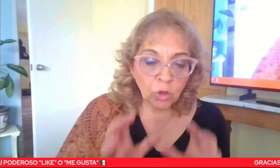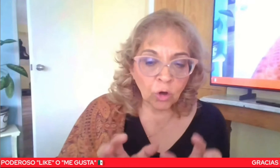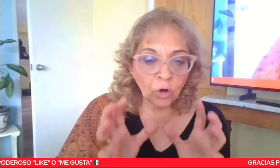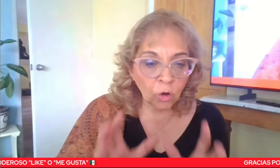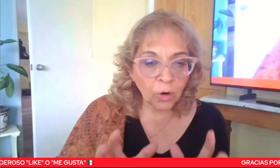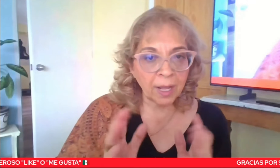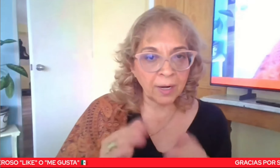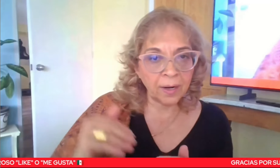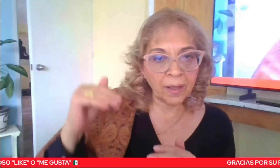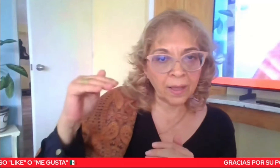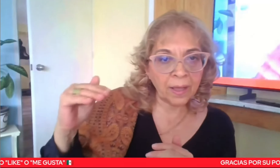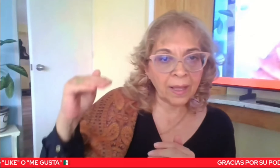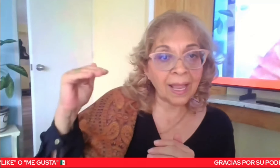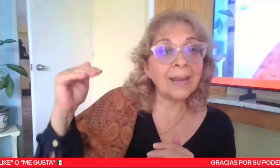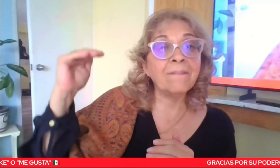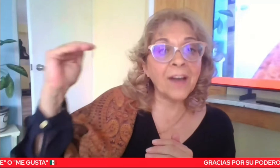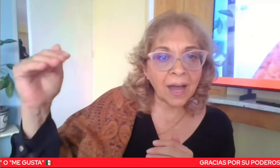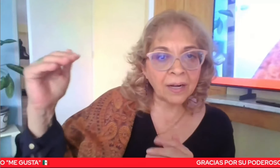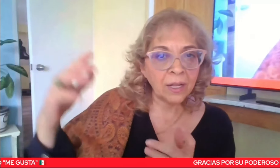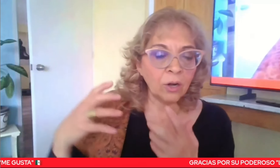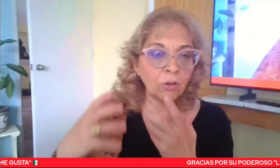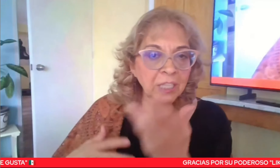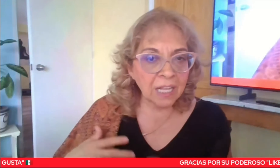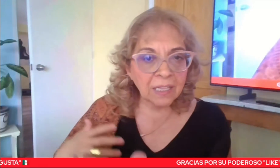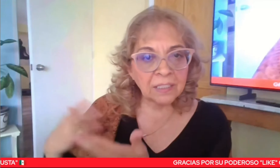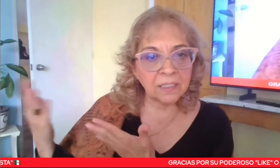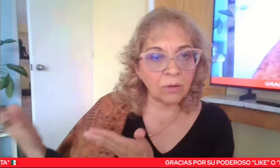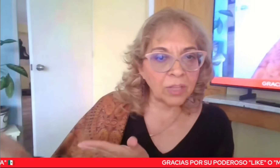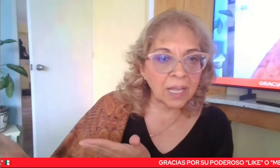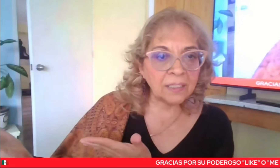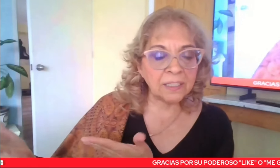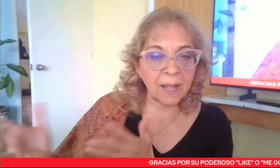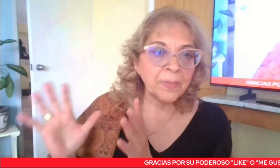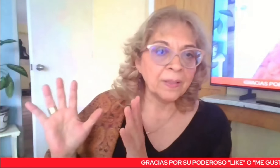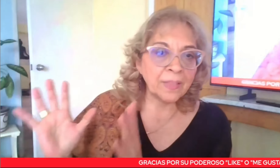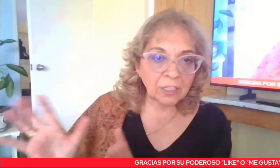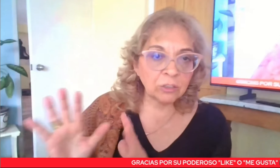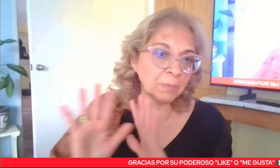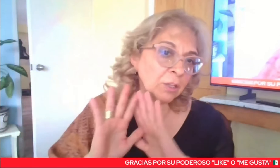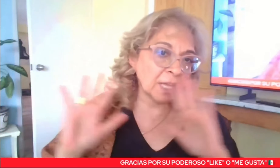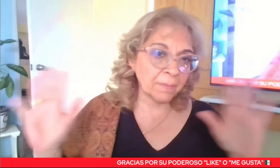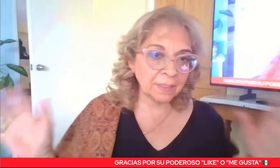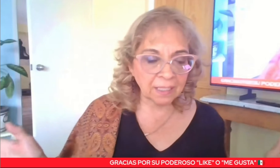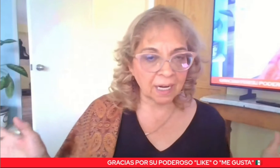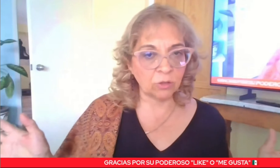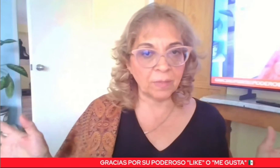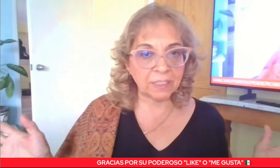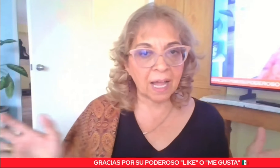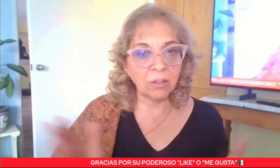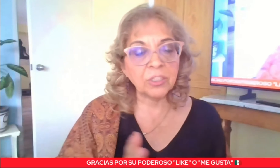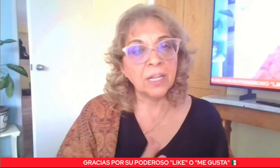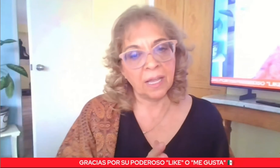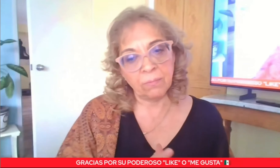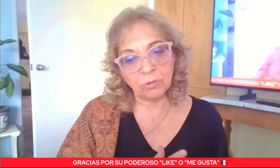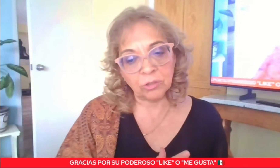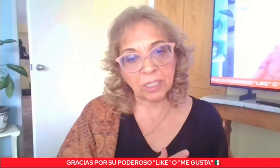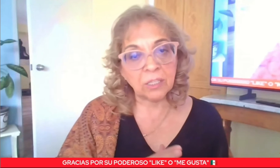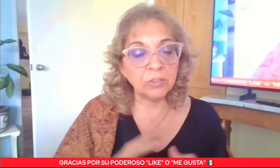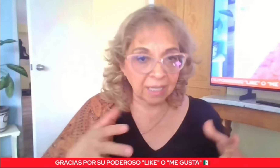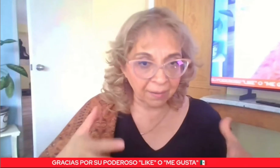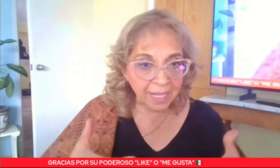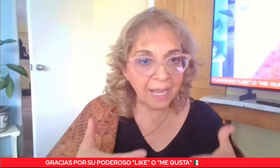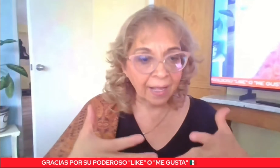no logran elevar los índices de audiencia de esos medios que además están atomizados en muchos